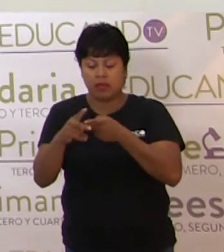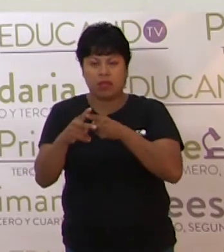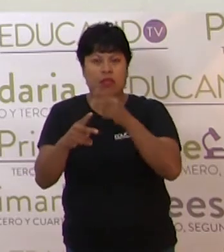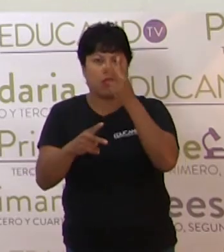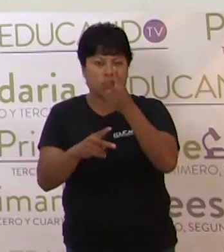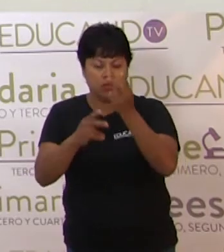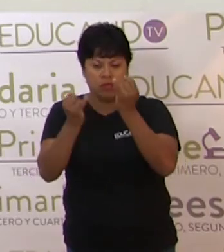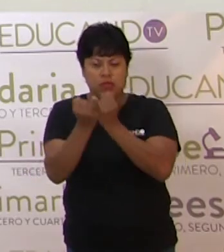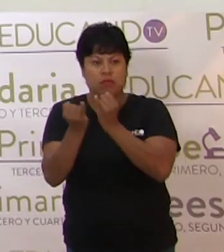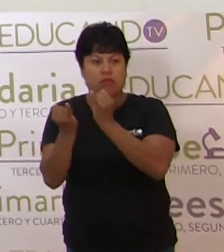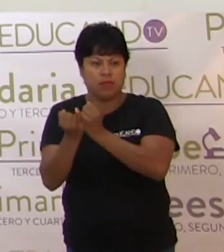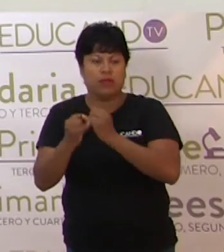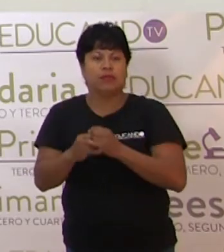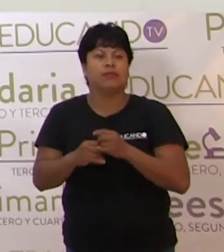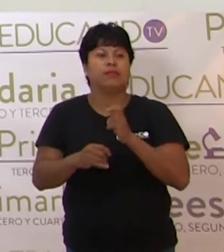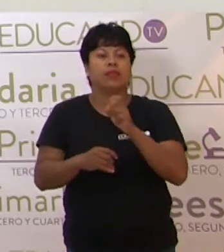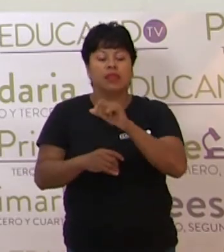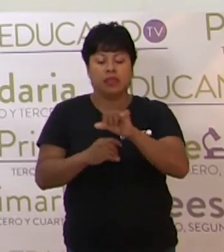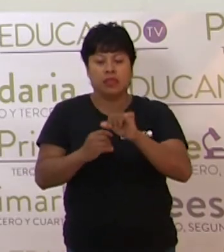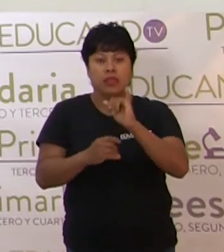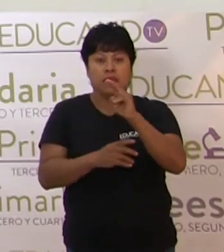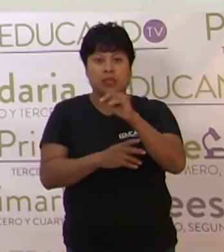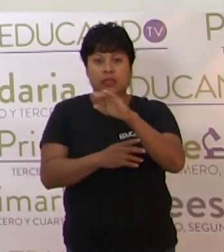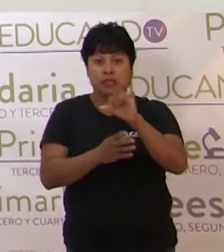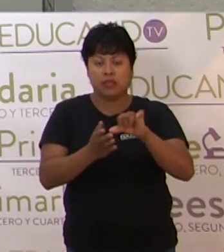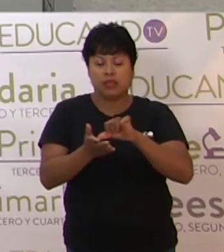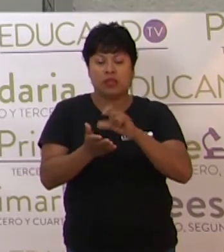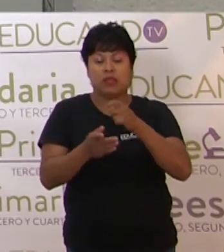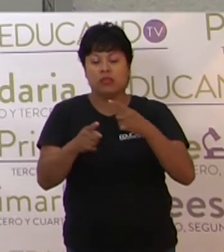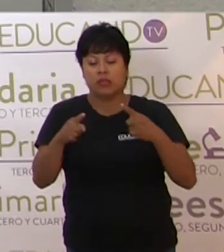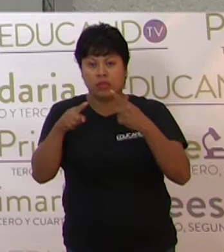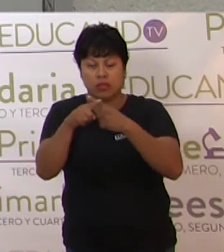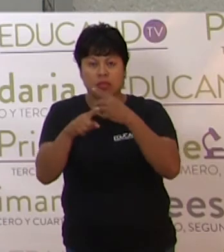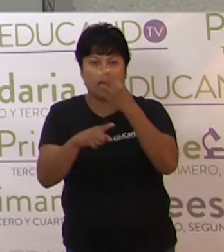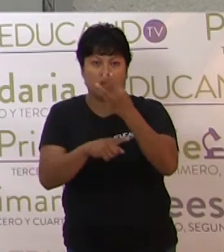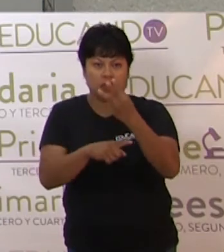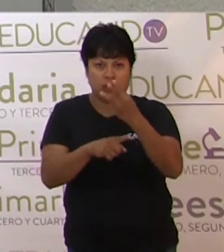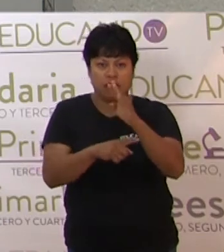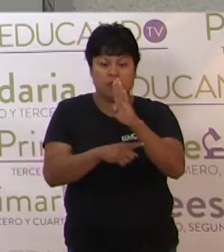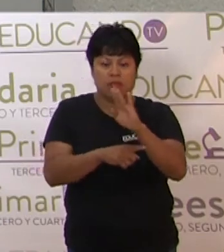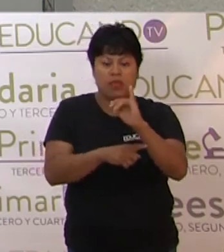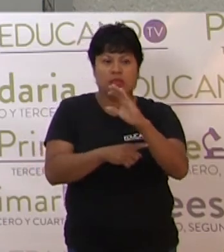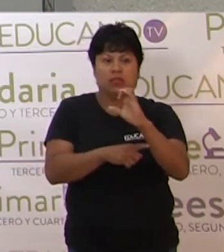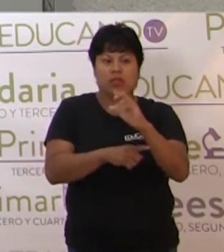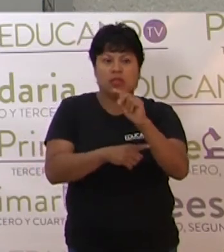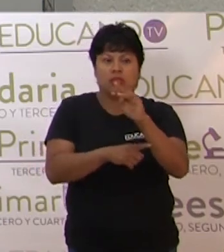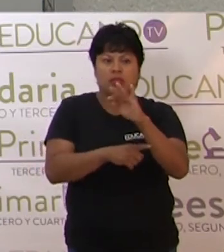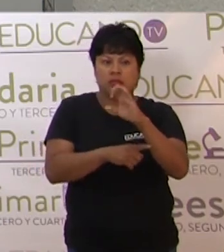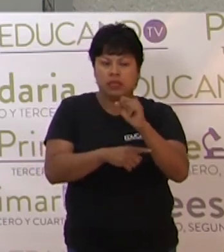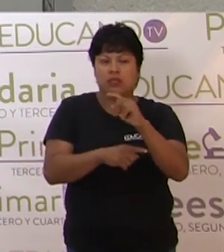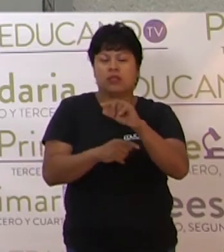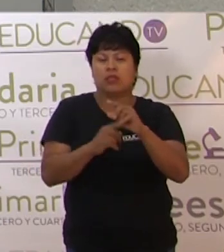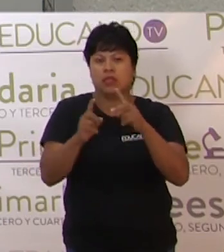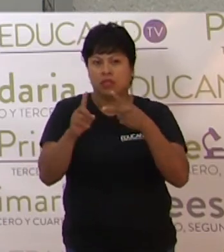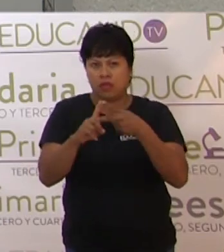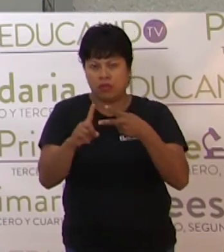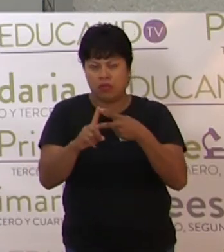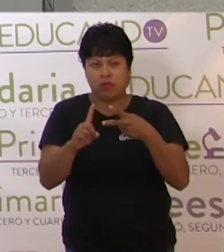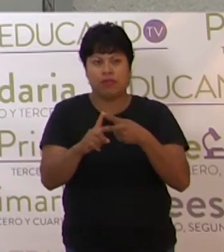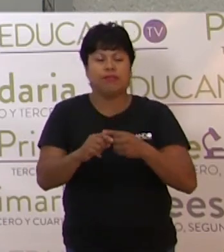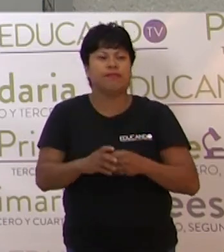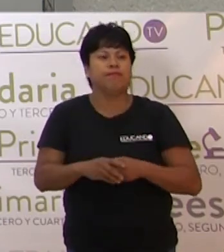ángulos iguales el in centro es el punto de intersección de las tres visitas del tren ahora en